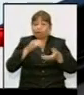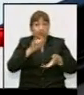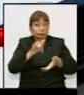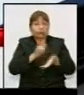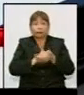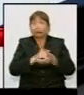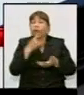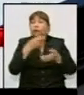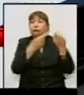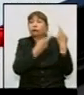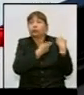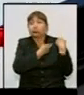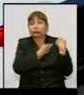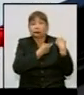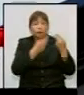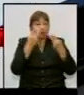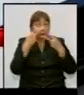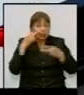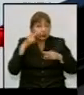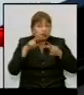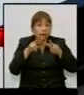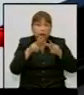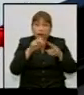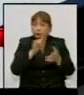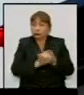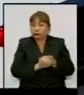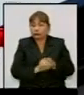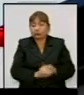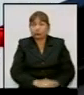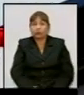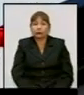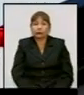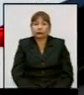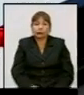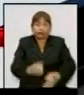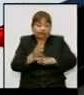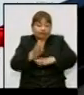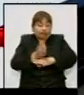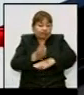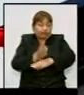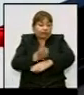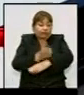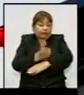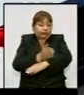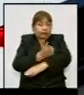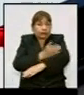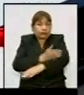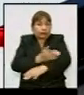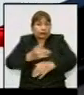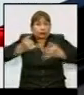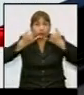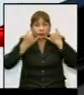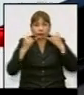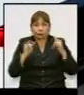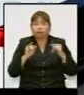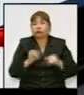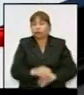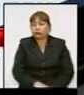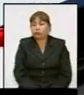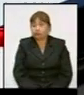el encargado de velar por el cumplimiento, por el desarrollo del dominio del ambiente y la información en la Fuerza Aérea.